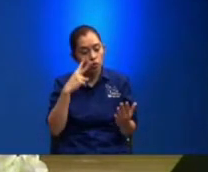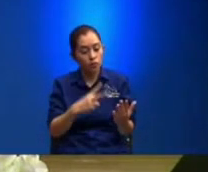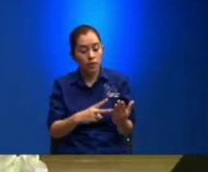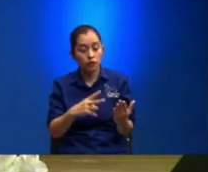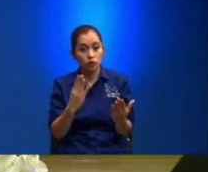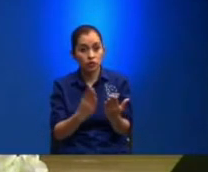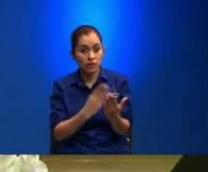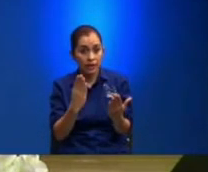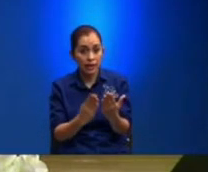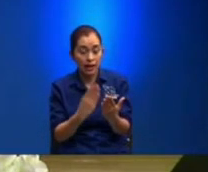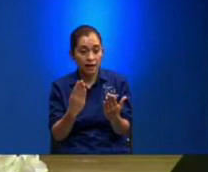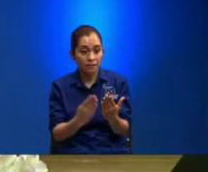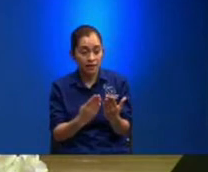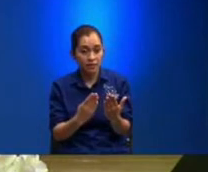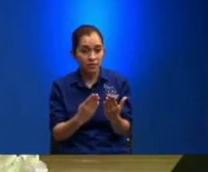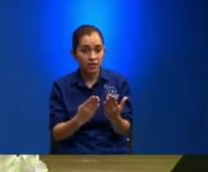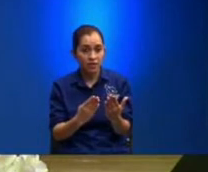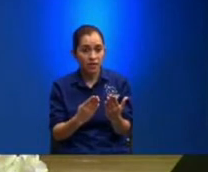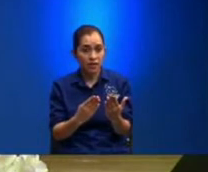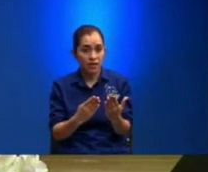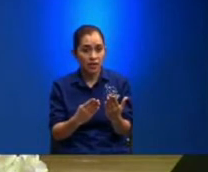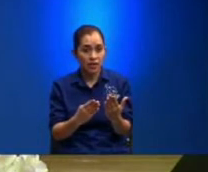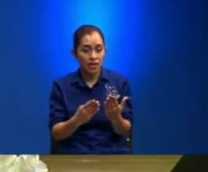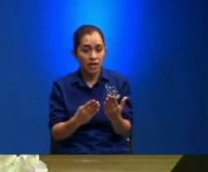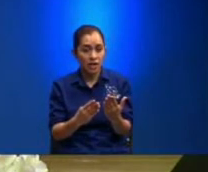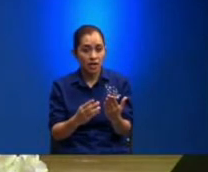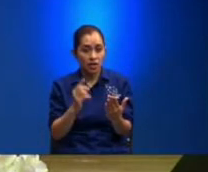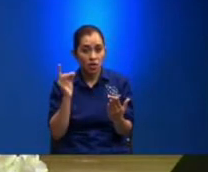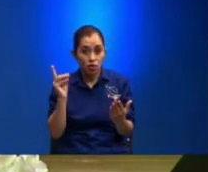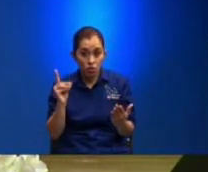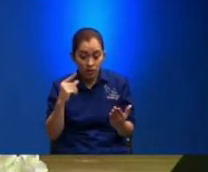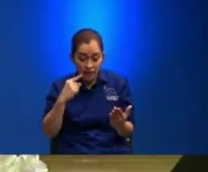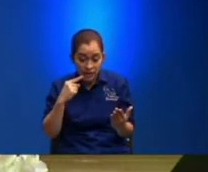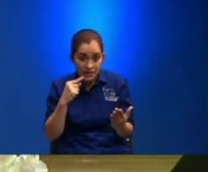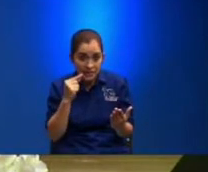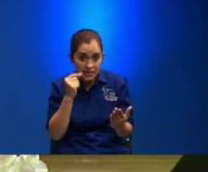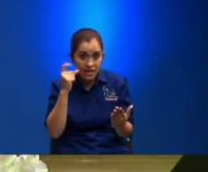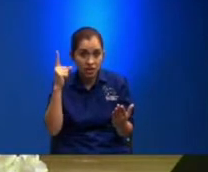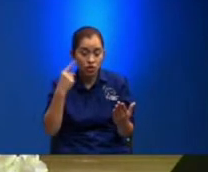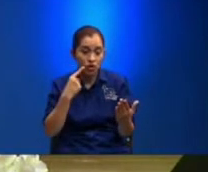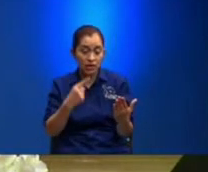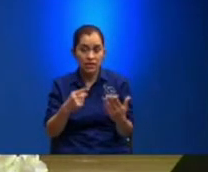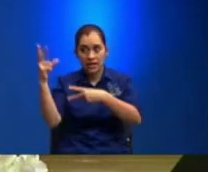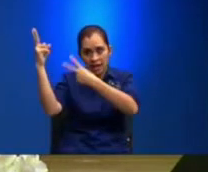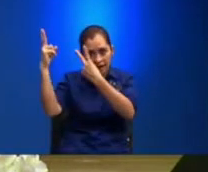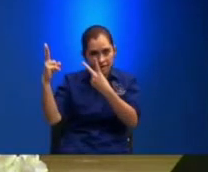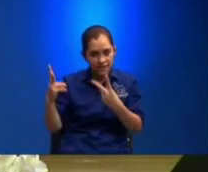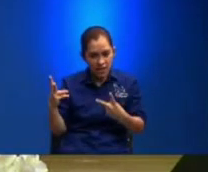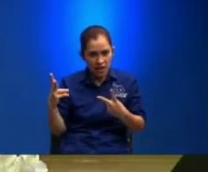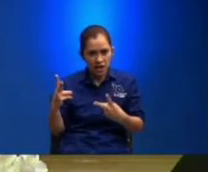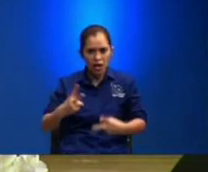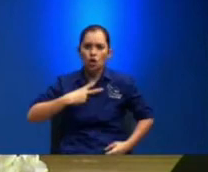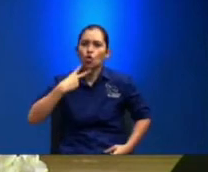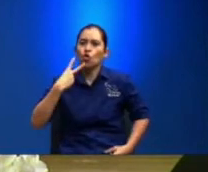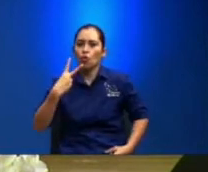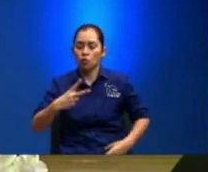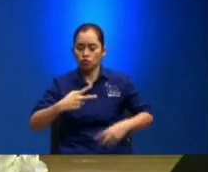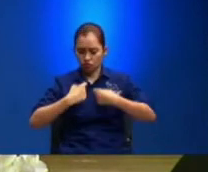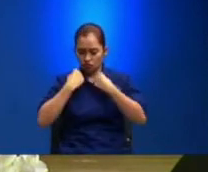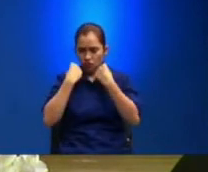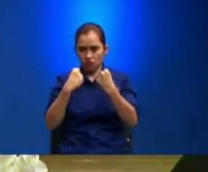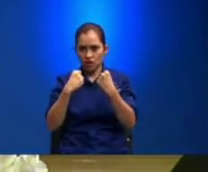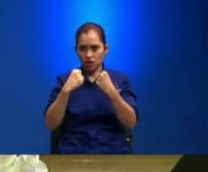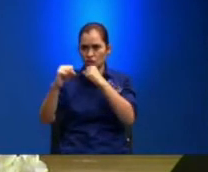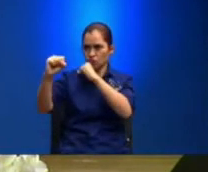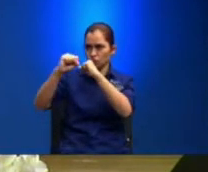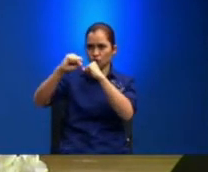en donde el señor dice que viene con voz de mando con voz de arcángel y trompeta de dios y entonces saca de la tumba a